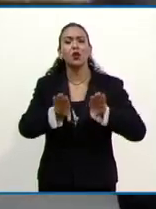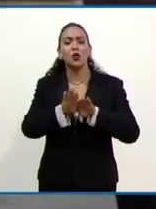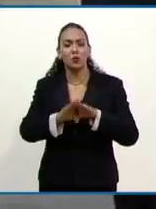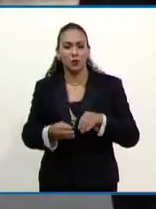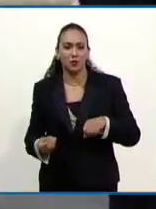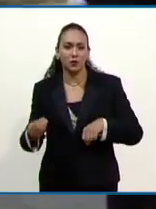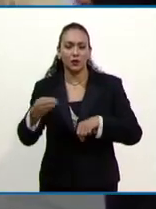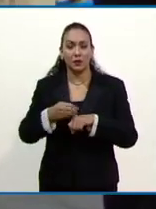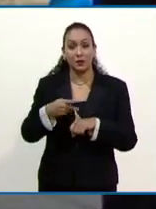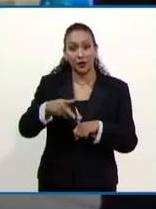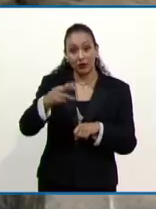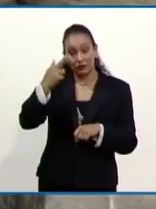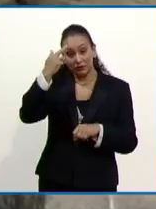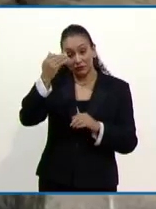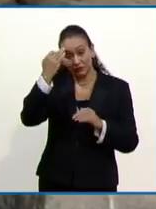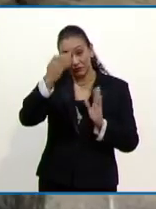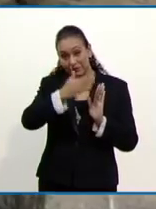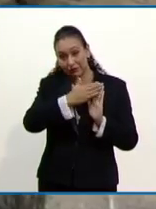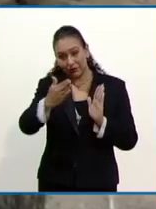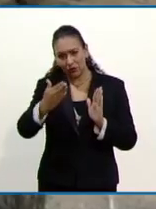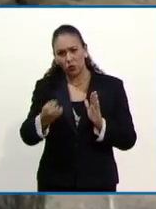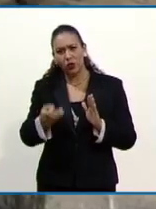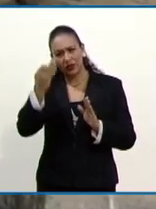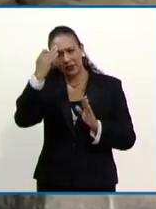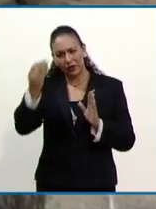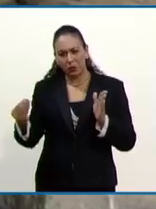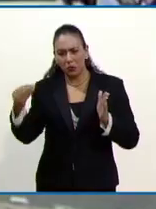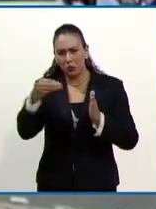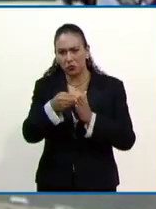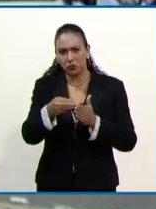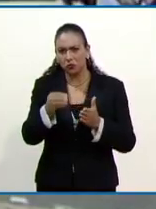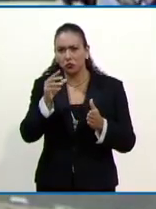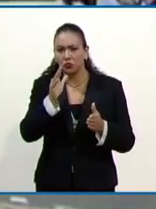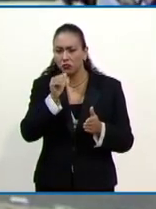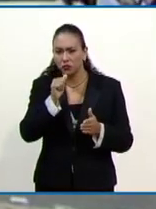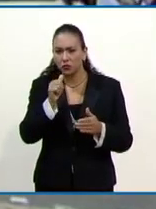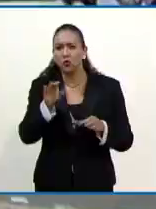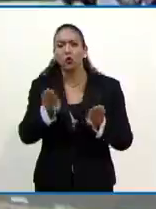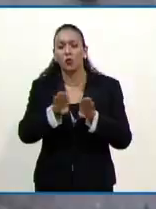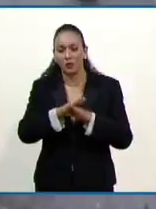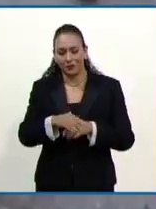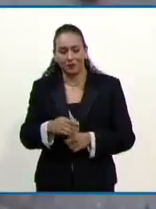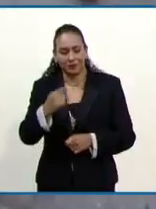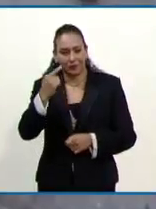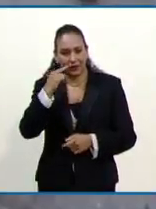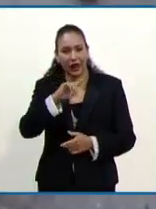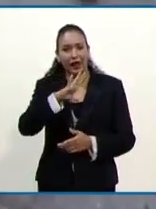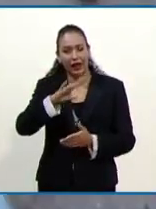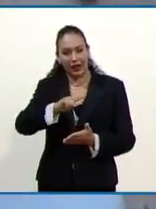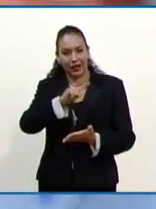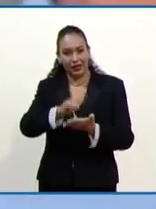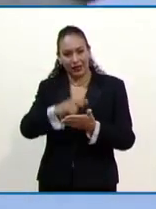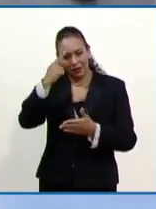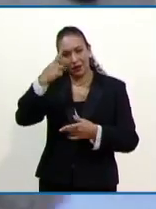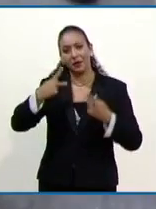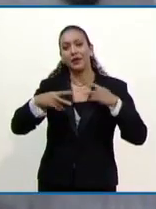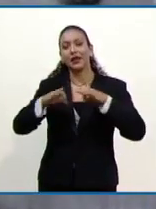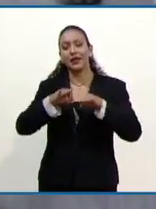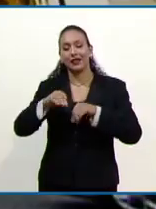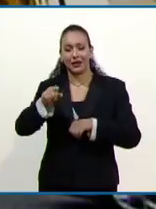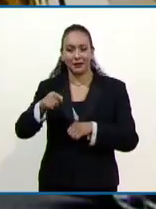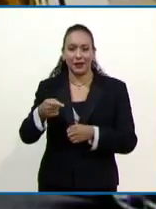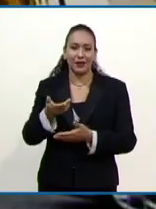que se justifique el motivo de la temporalidad. Esto al estudiar la disposición correspondiente de la ley para los servidores públicos de ese estado